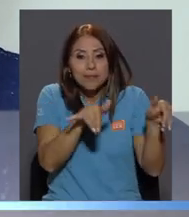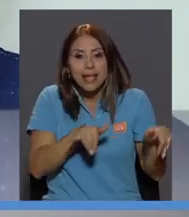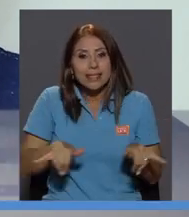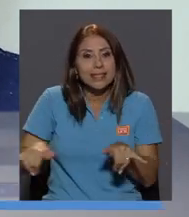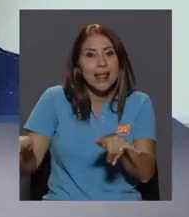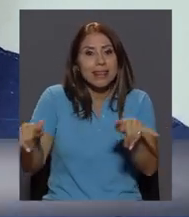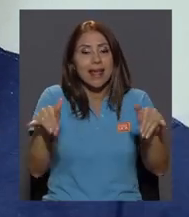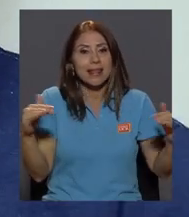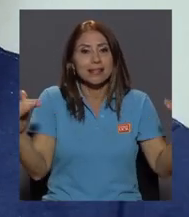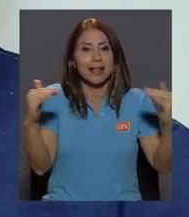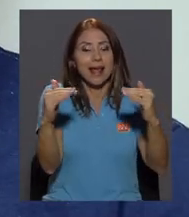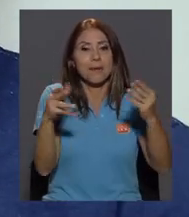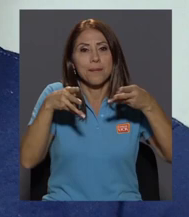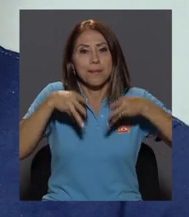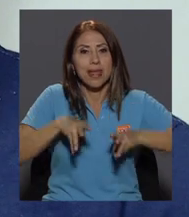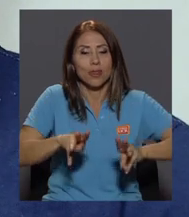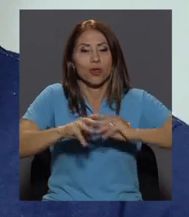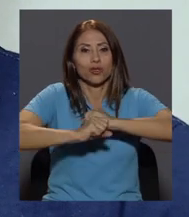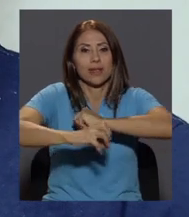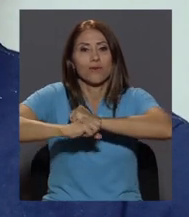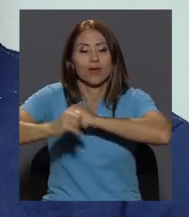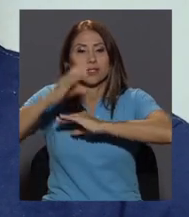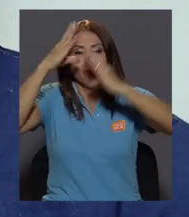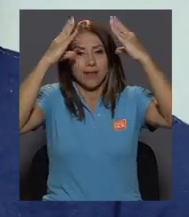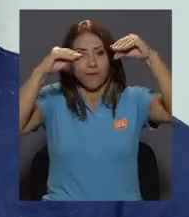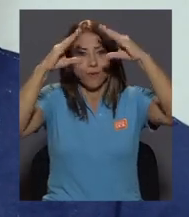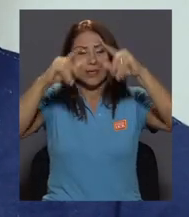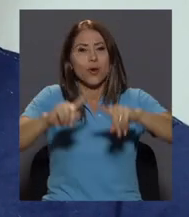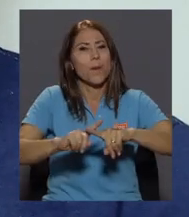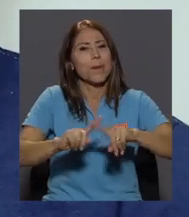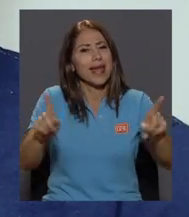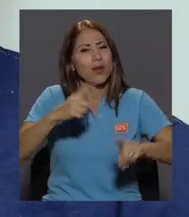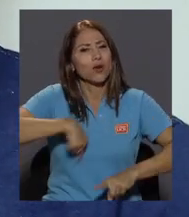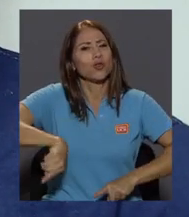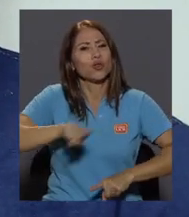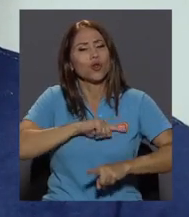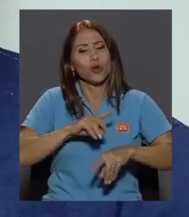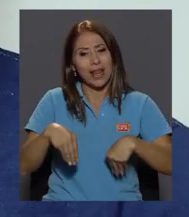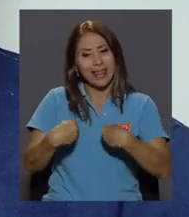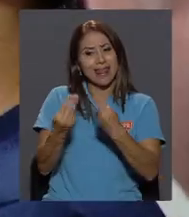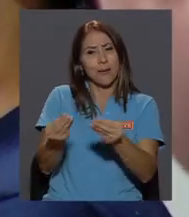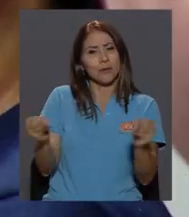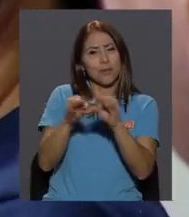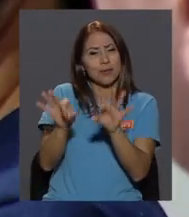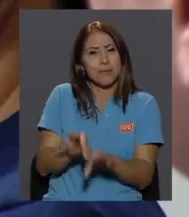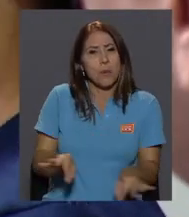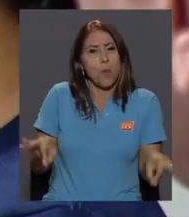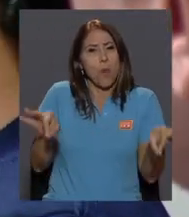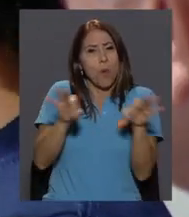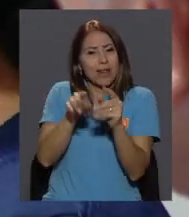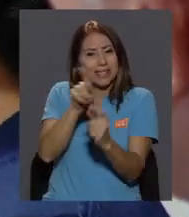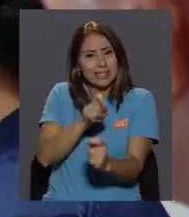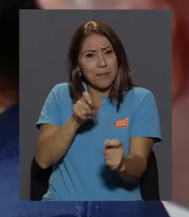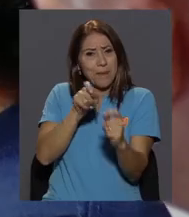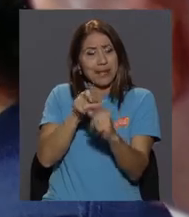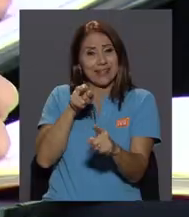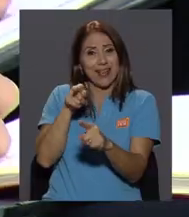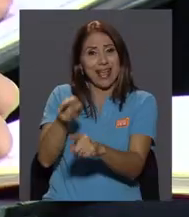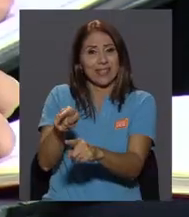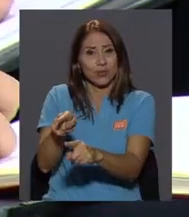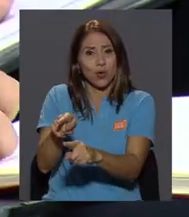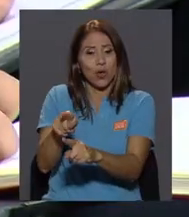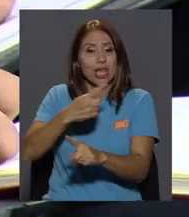estandarizar los métodos de divulgación de información, pero le estamos dando mucho peso a este aspecto específico y